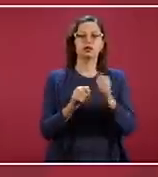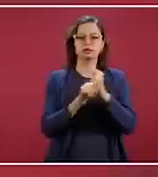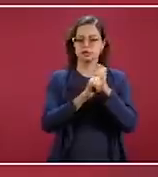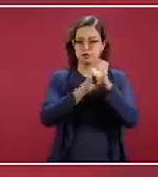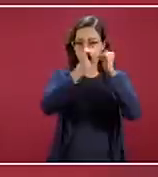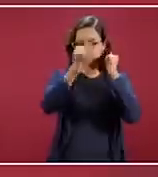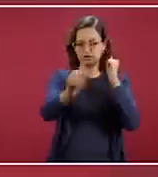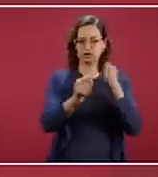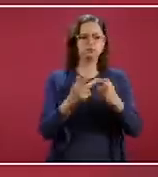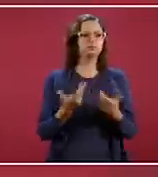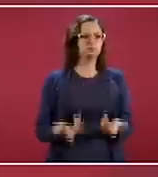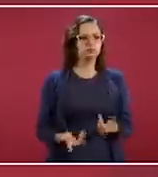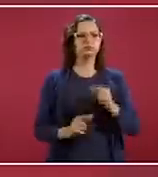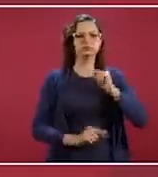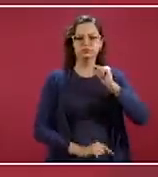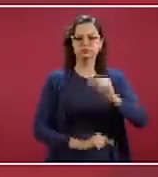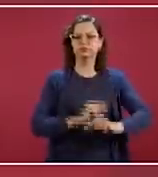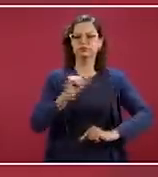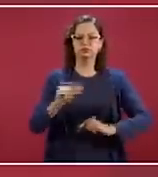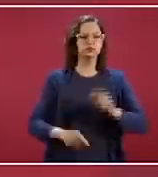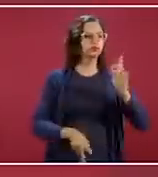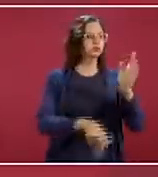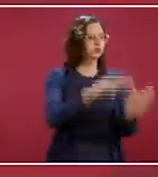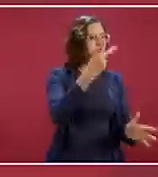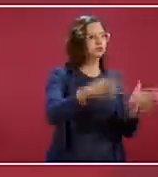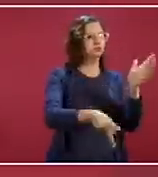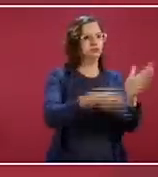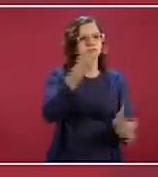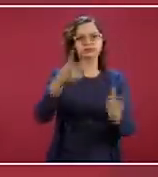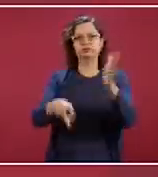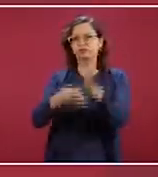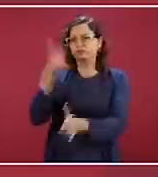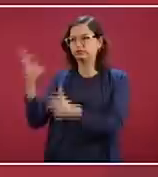así, en todos los casos, estamos